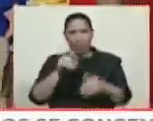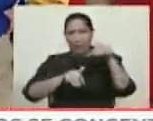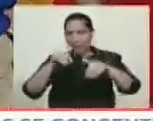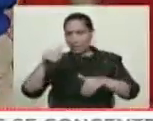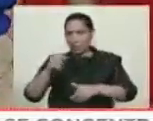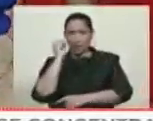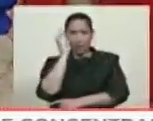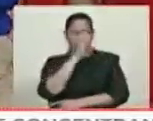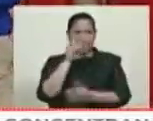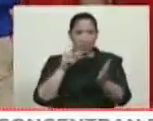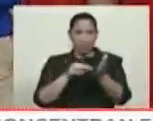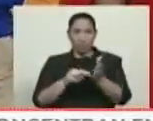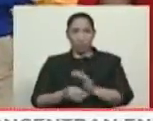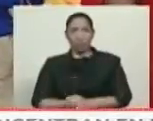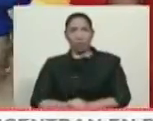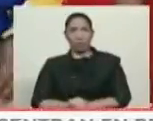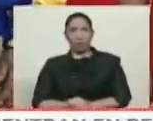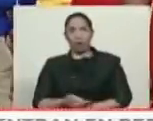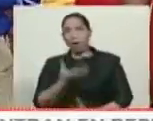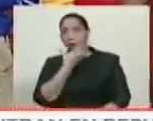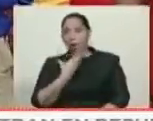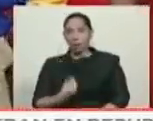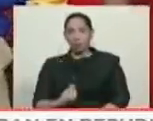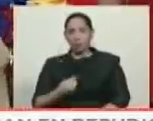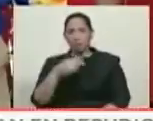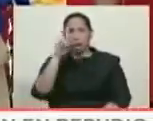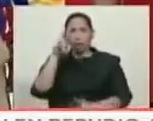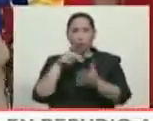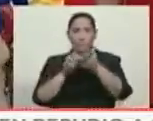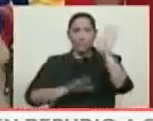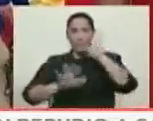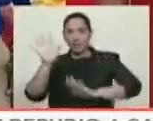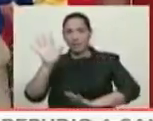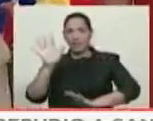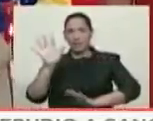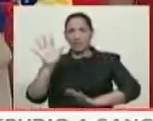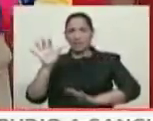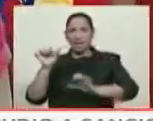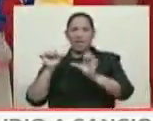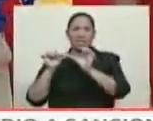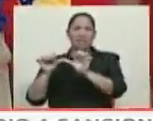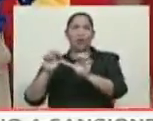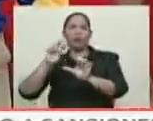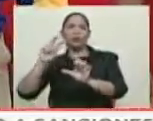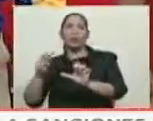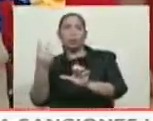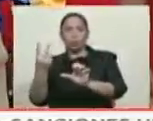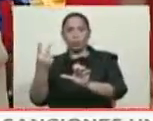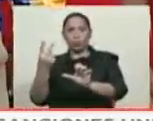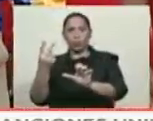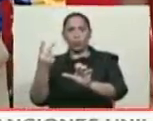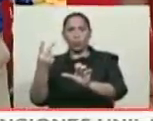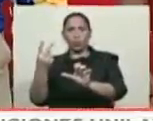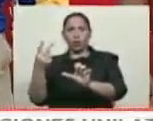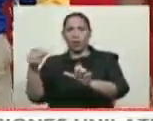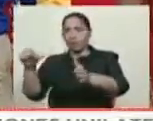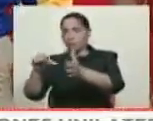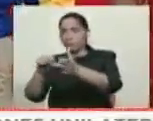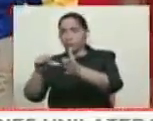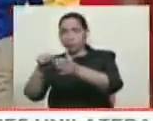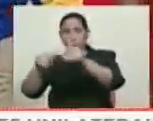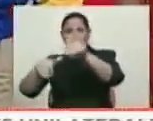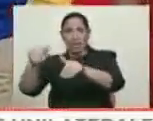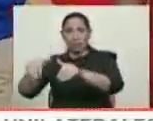Asamblea Nacional en diciembre de 2015 quedó de segundo en su circunscripción